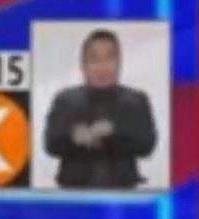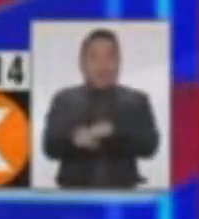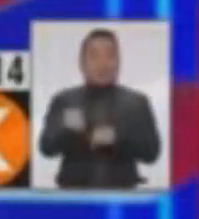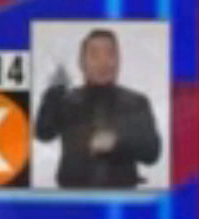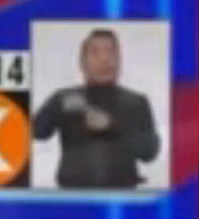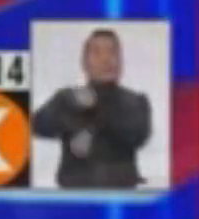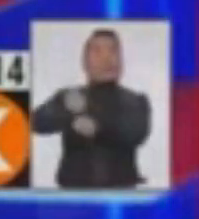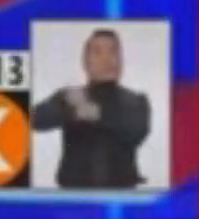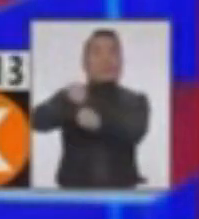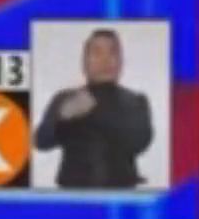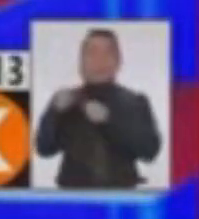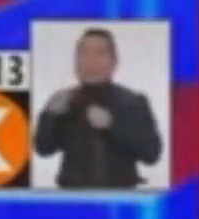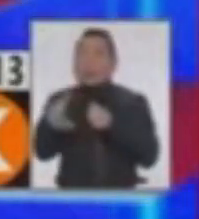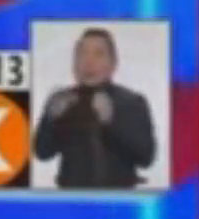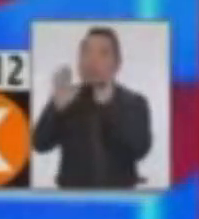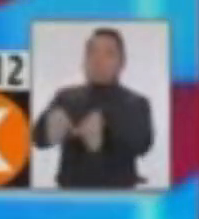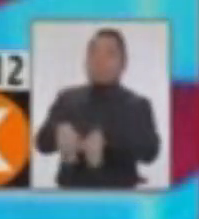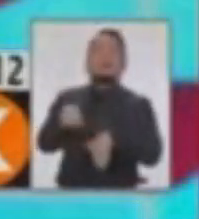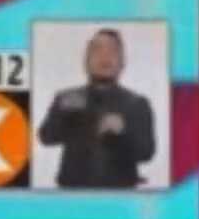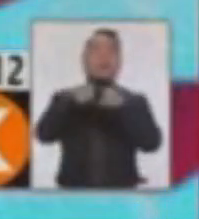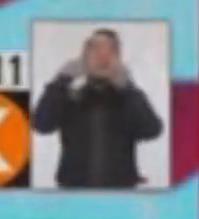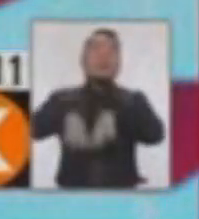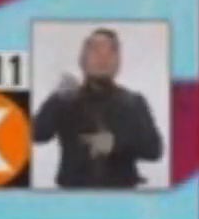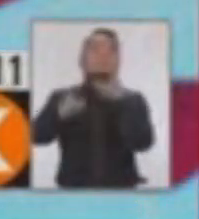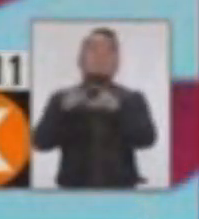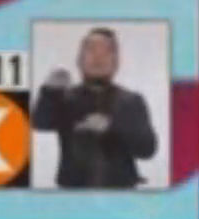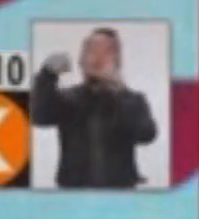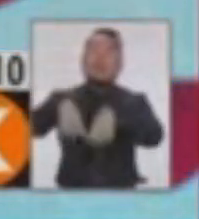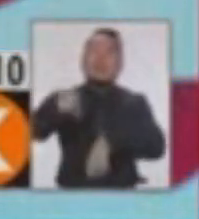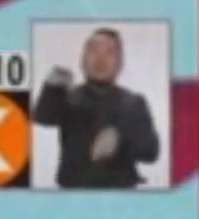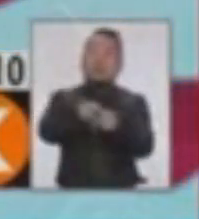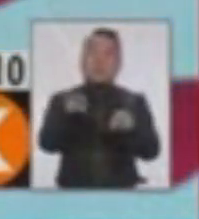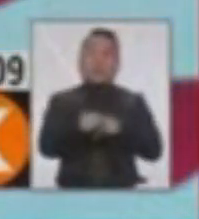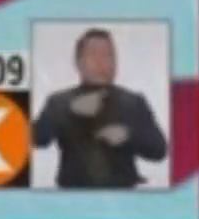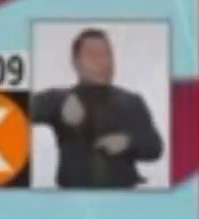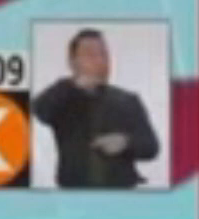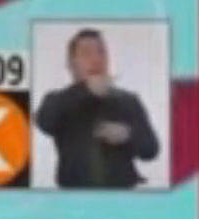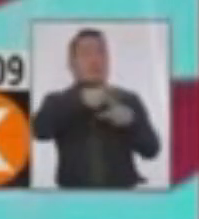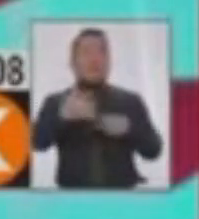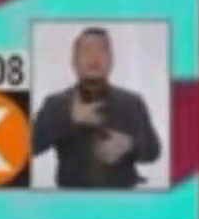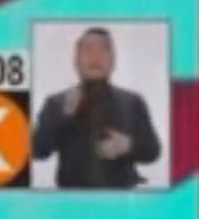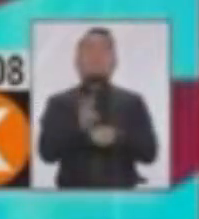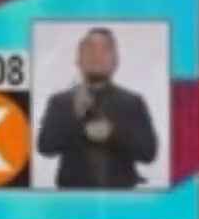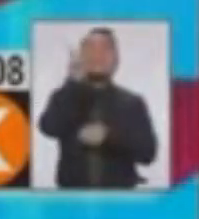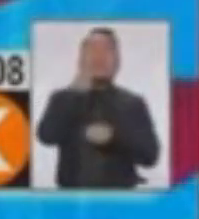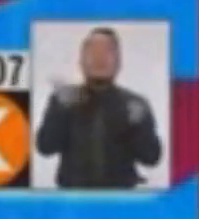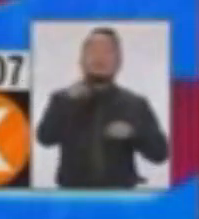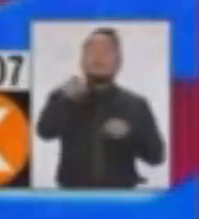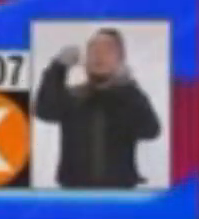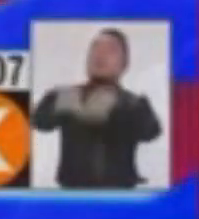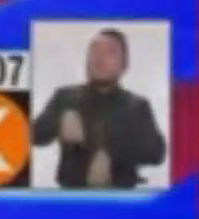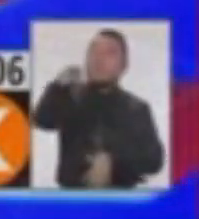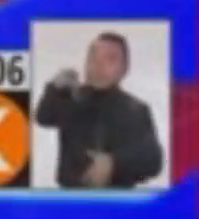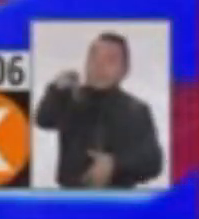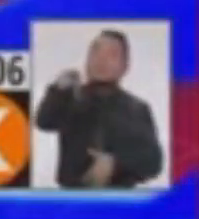facilidades a las señoritas, después de que lo habían gomeado. Forsyth está ya en camerinos, va a venir en un ratito acá a